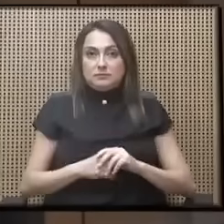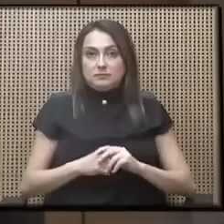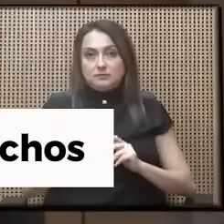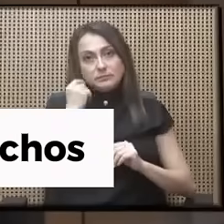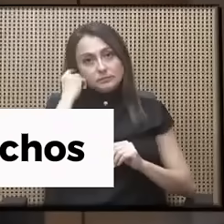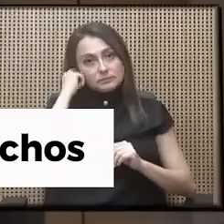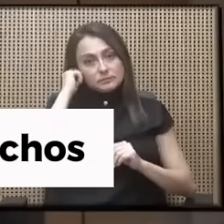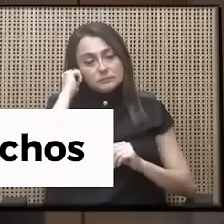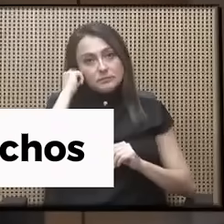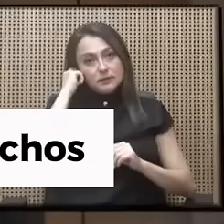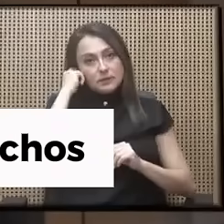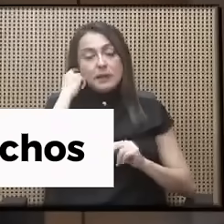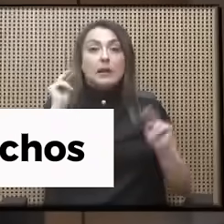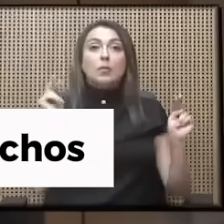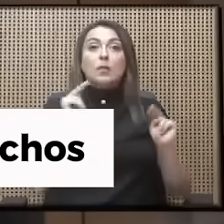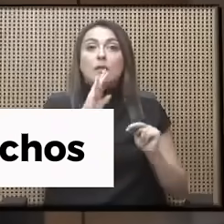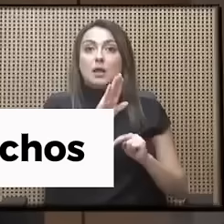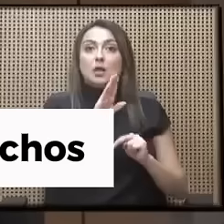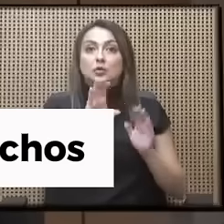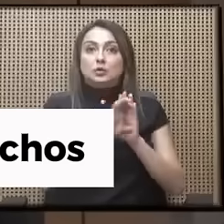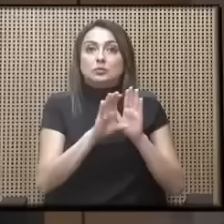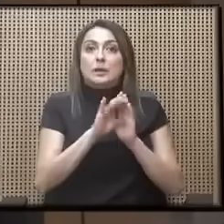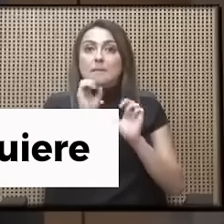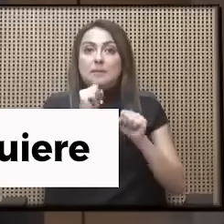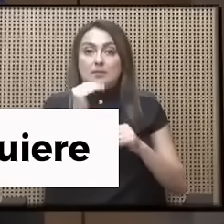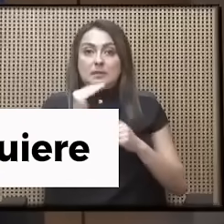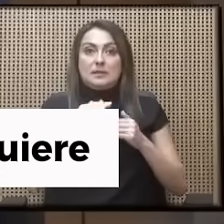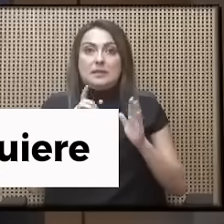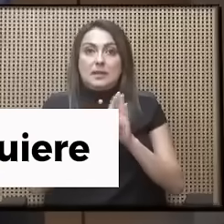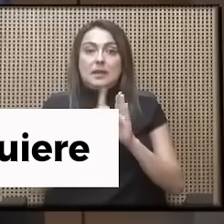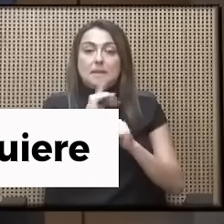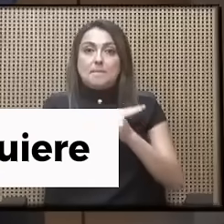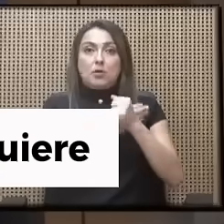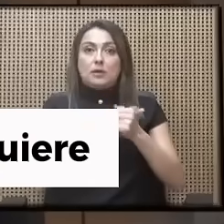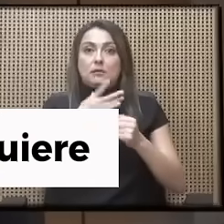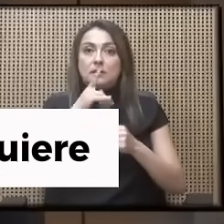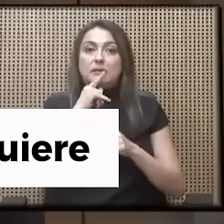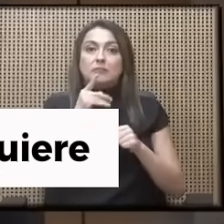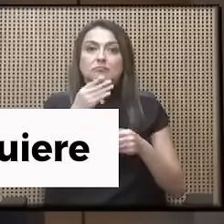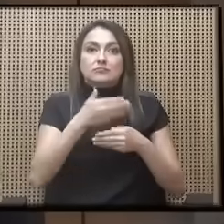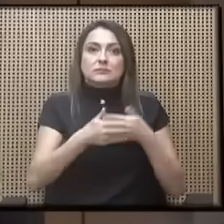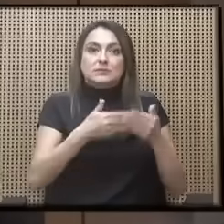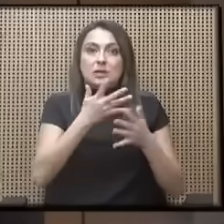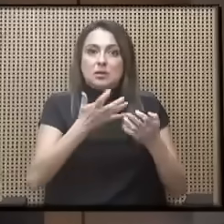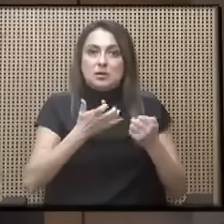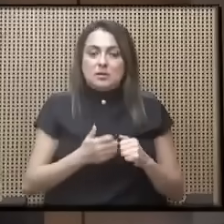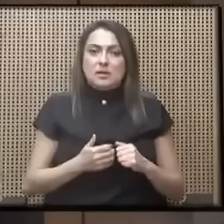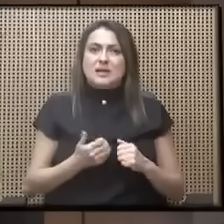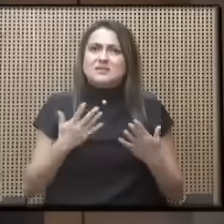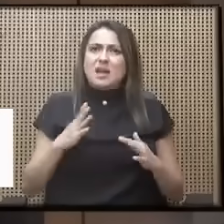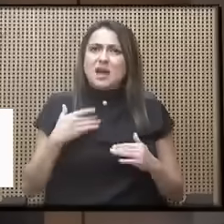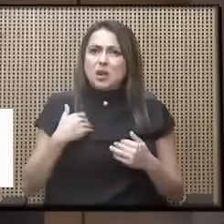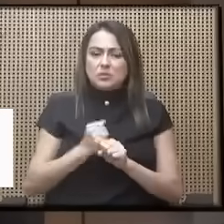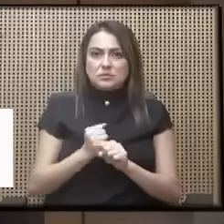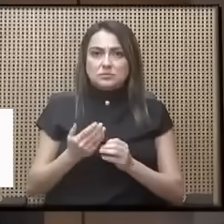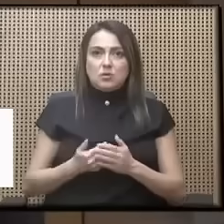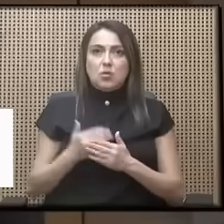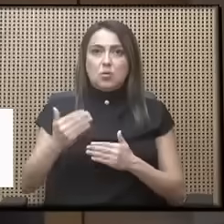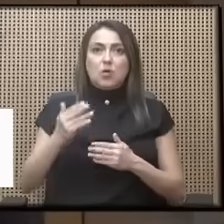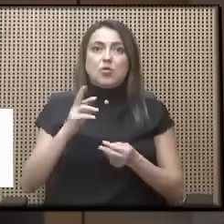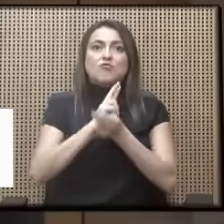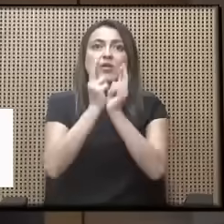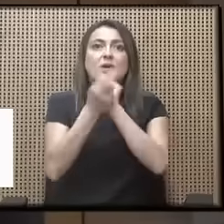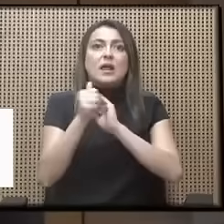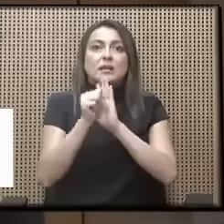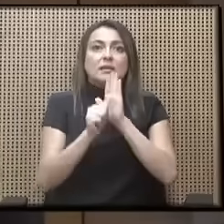constitucionales parciales a la Constitución disminuir derechos si el poder constituyente derivado así lo quiere. Es más, ya lo hizo cuando ha reformado